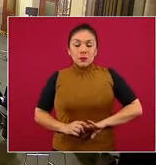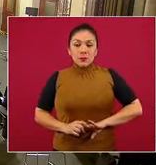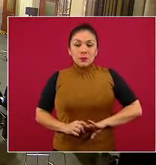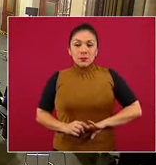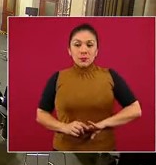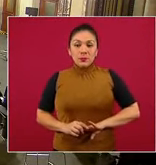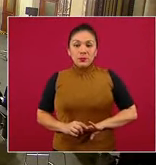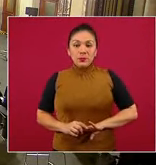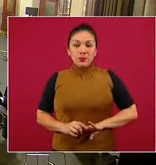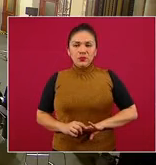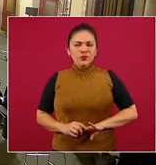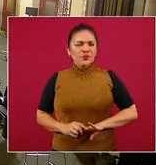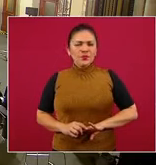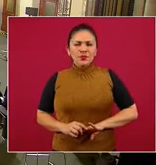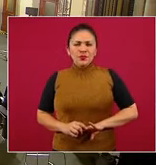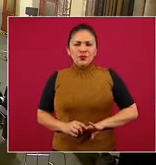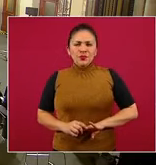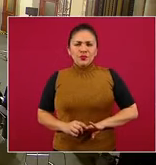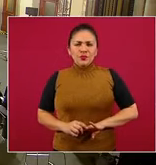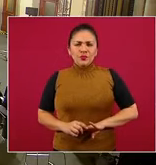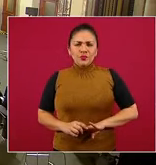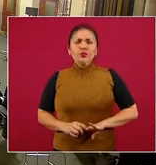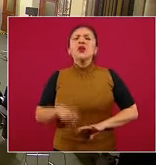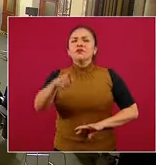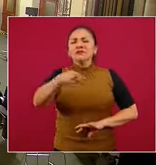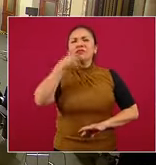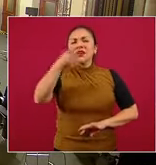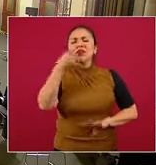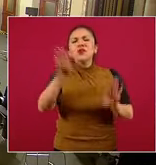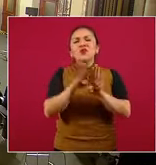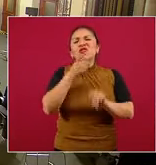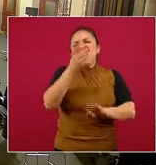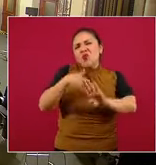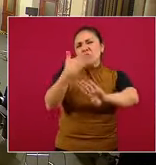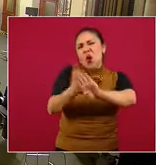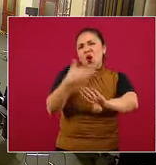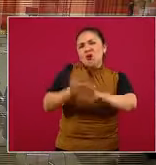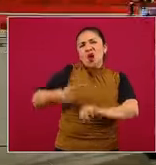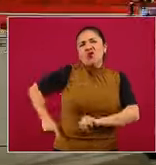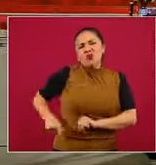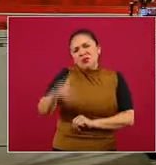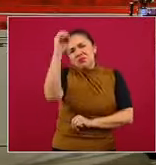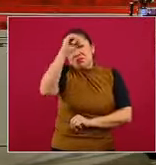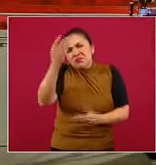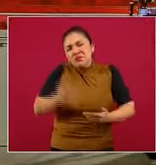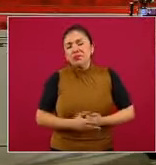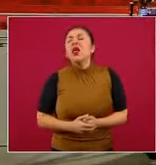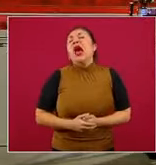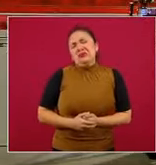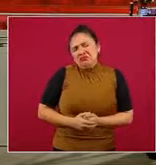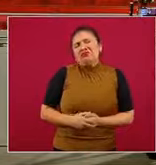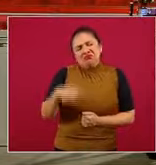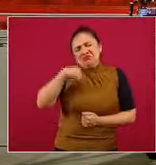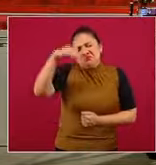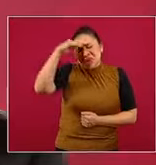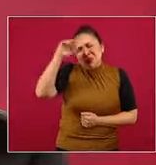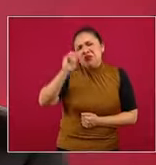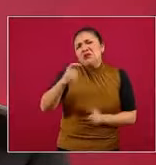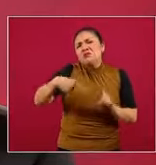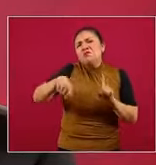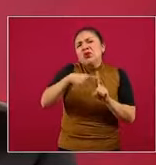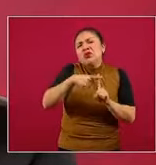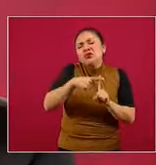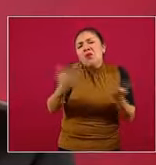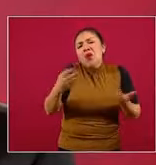Donde les atacan, pues, por la estrategia. ¿Qué opina al respecto, doctor? Siempre he pensado que es positivo que haya pluralidad